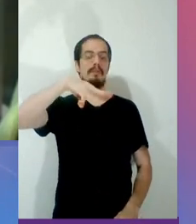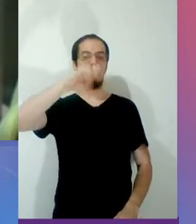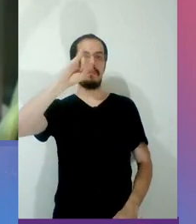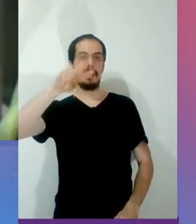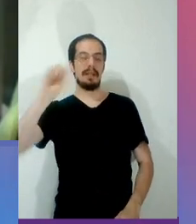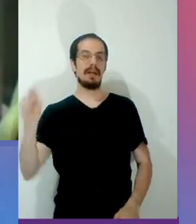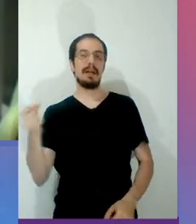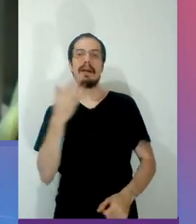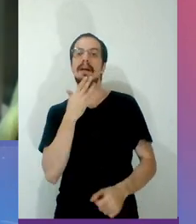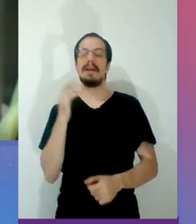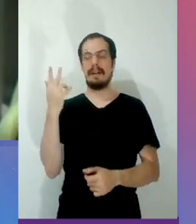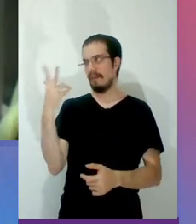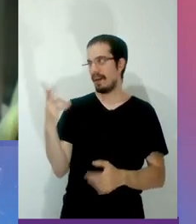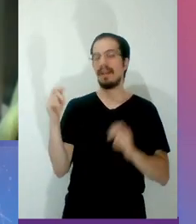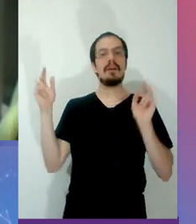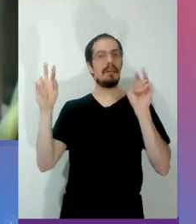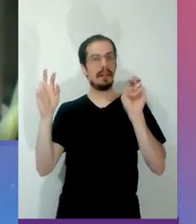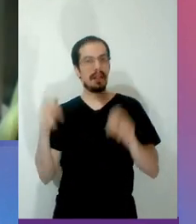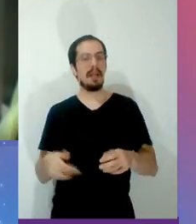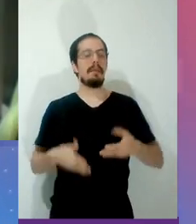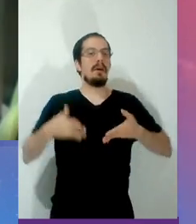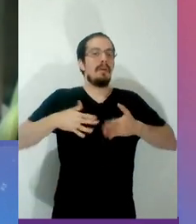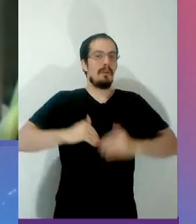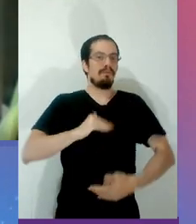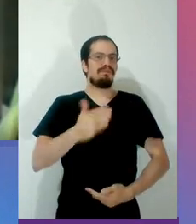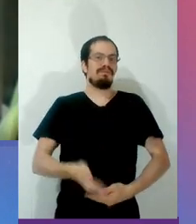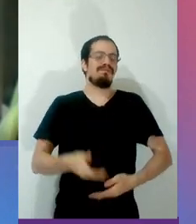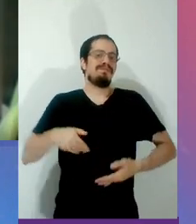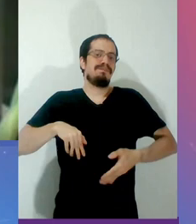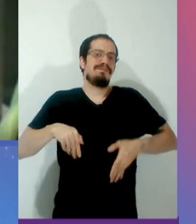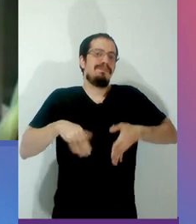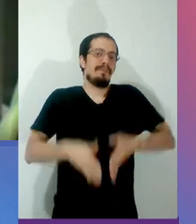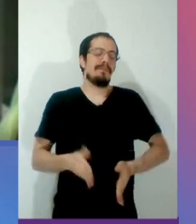perinatales y las muertes gestacionales, que también es